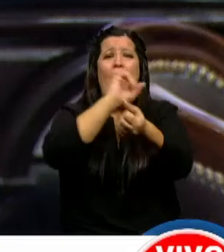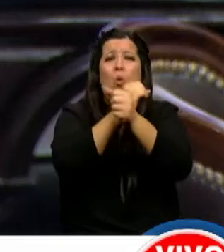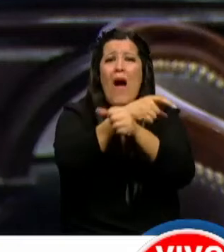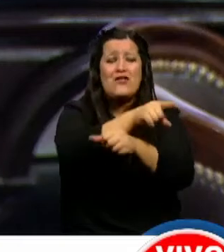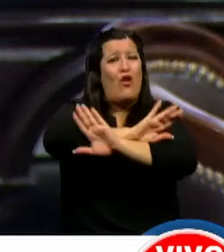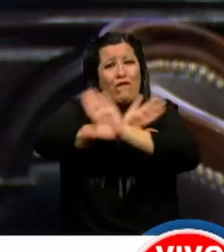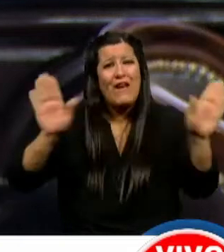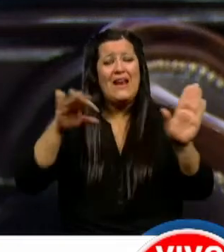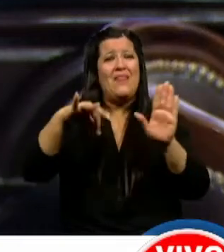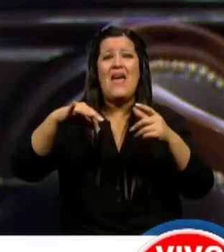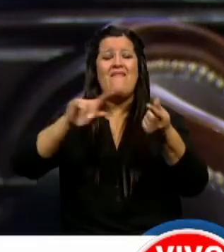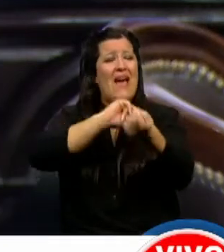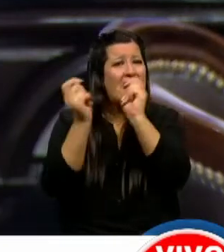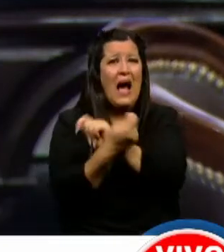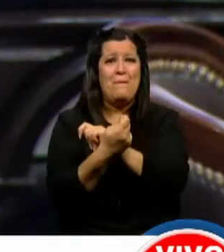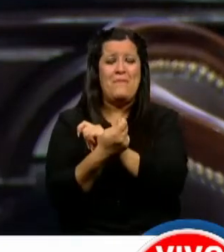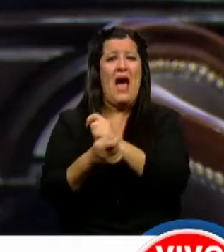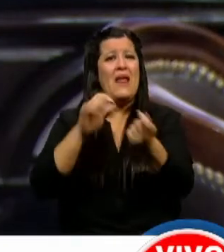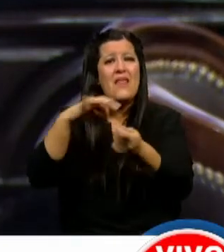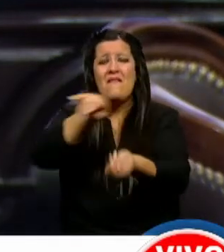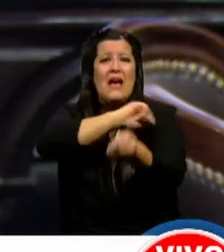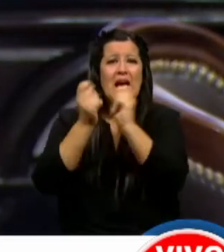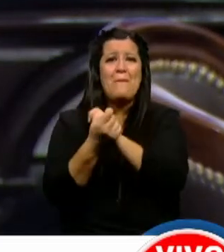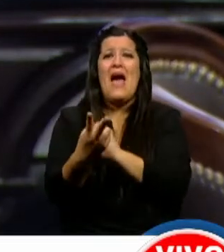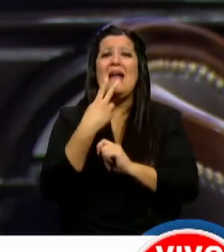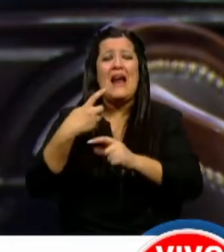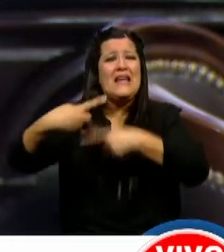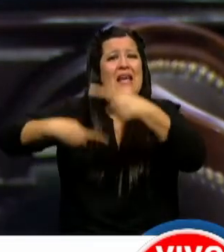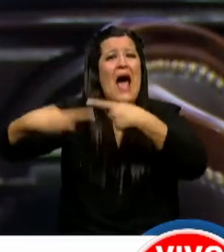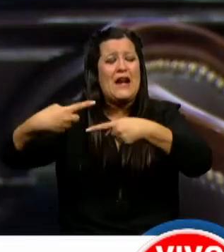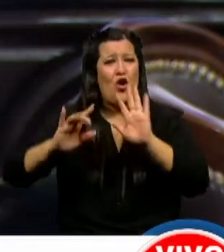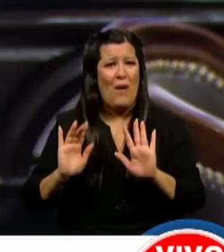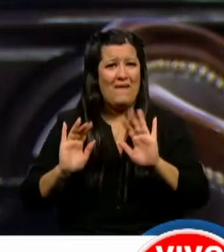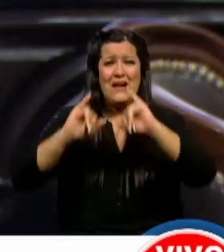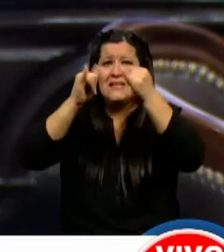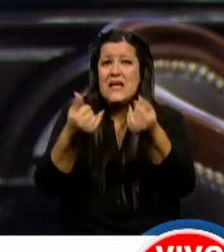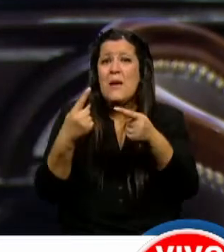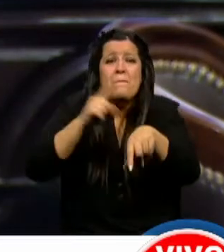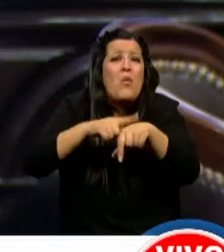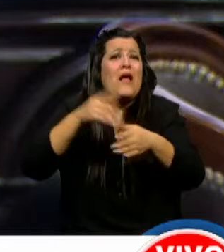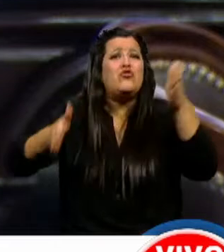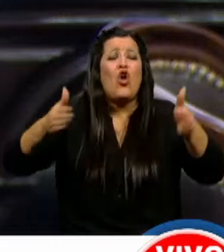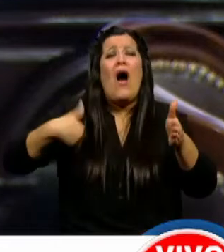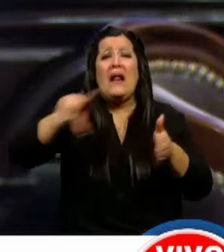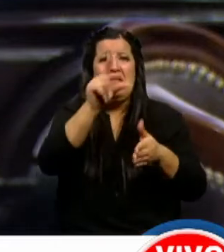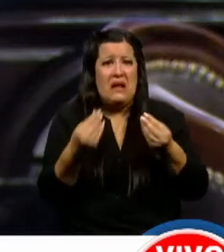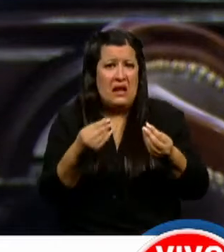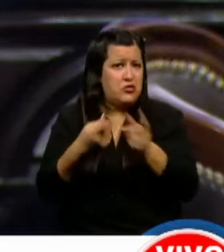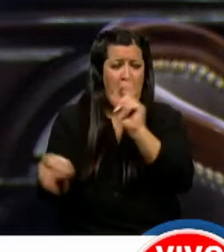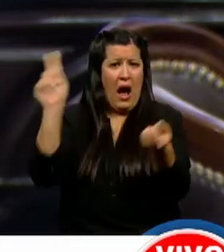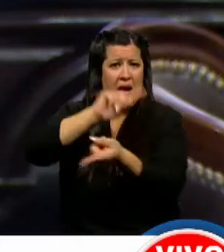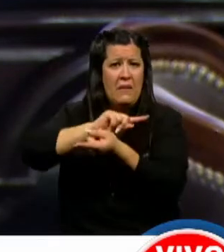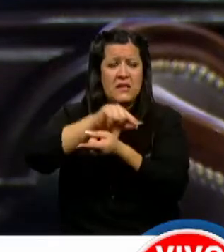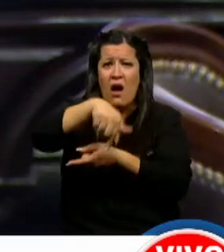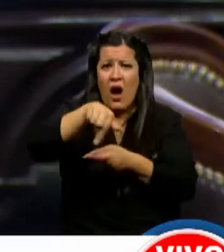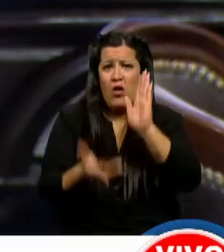que aceleren la transición y el cambio a las energías renovables. En ese tiempo que hizo Argentina, lo contrario,